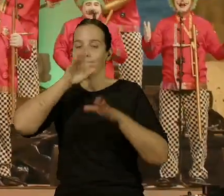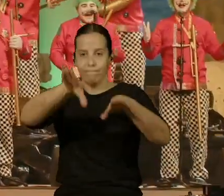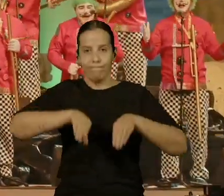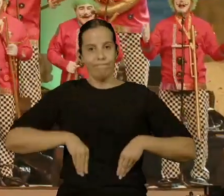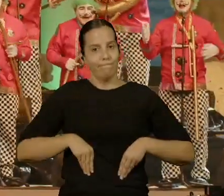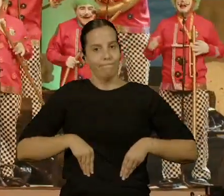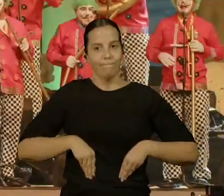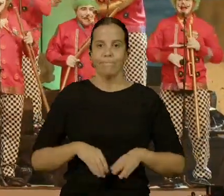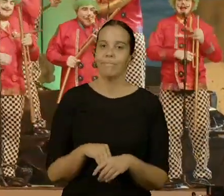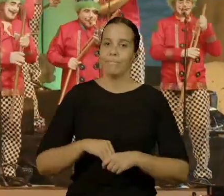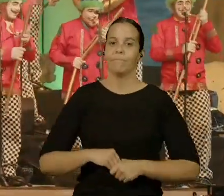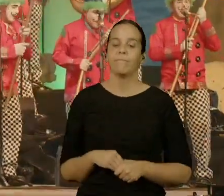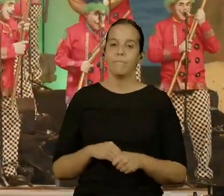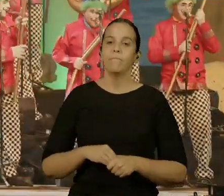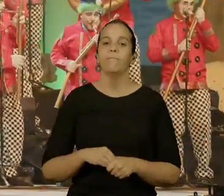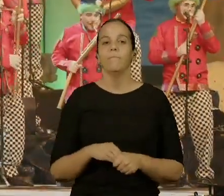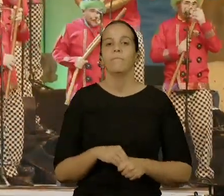más.